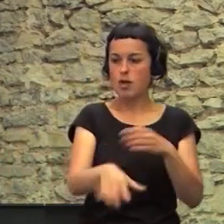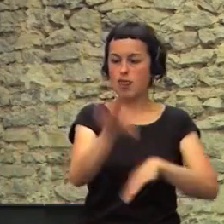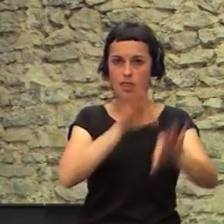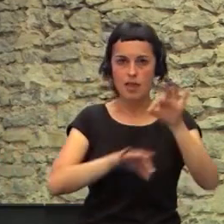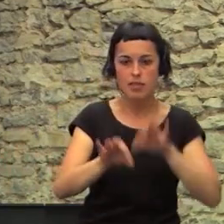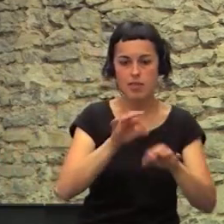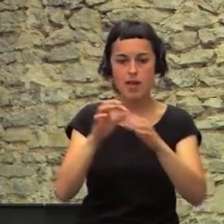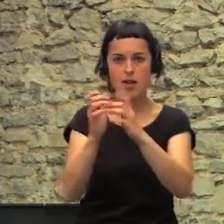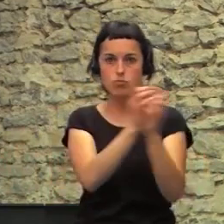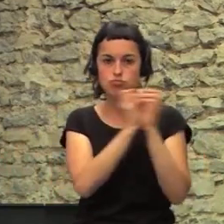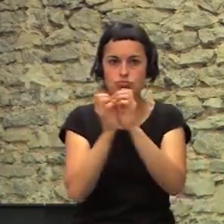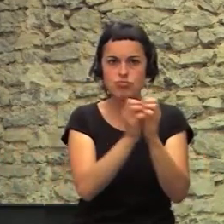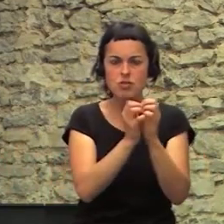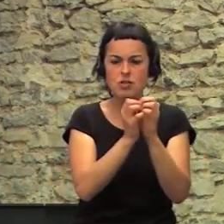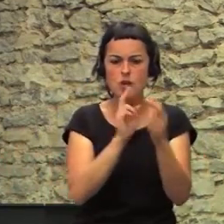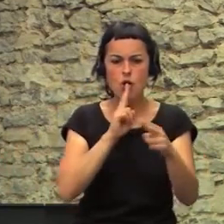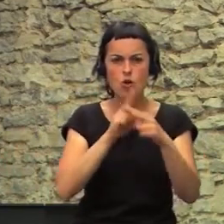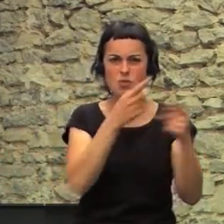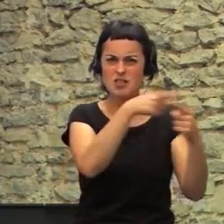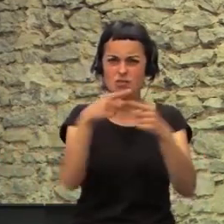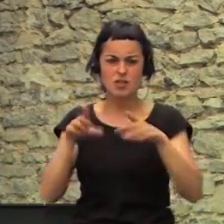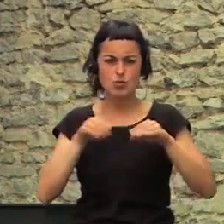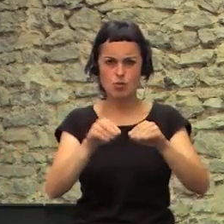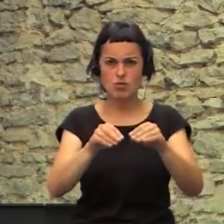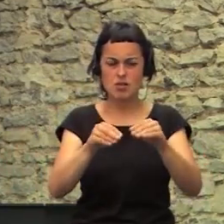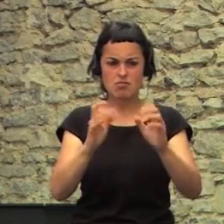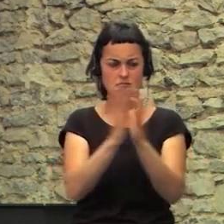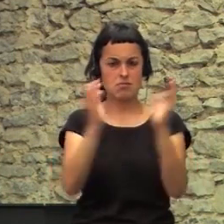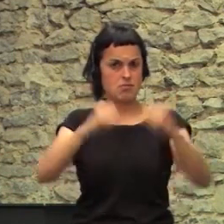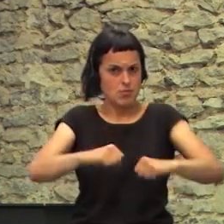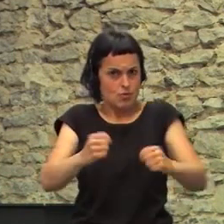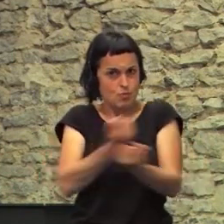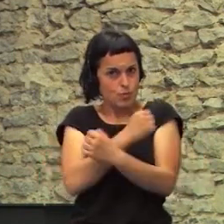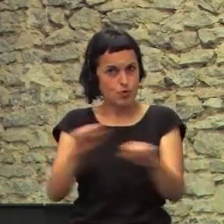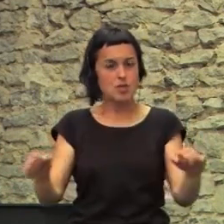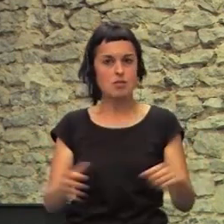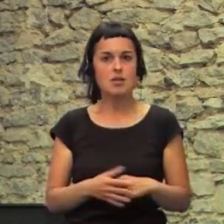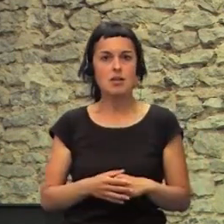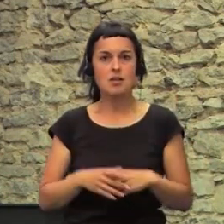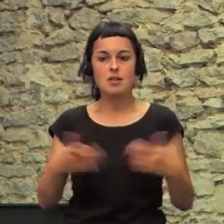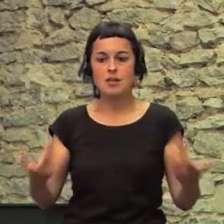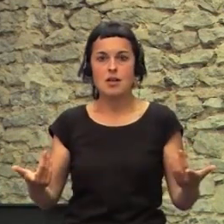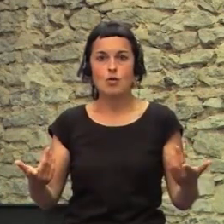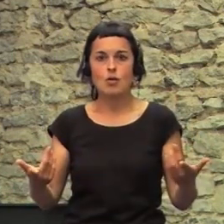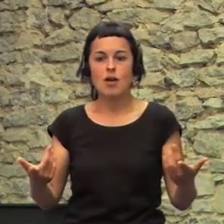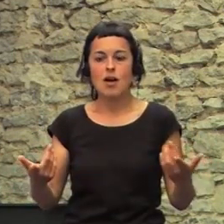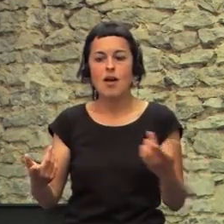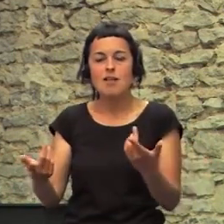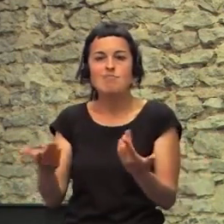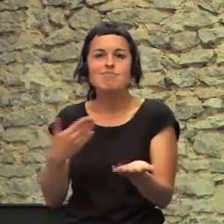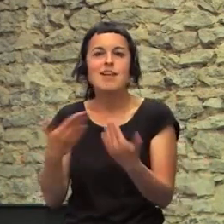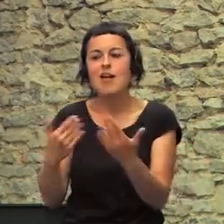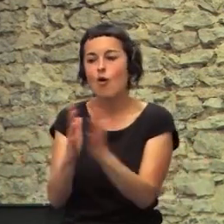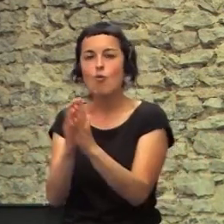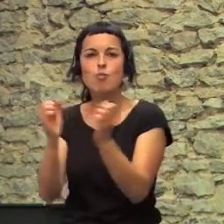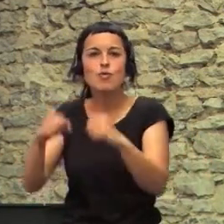decisiones, utilizas dos nombres distintos, no vas a poder dialogar. Y evidentemente quien tenía el poder para dialogar el ámbito de